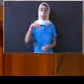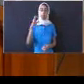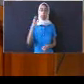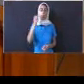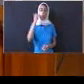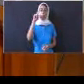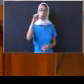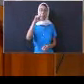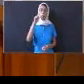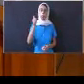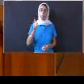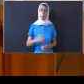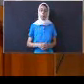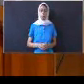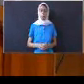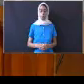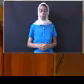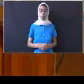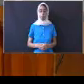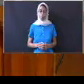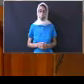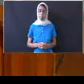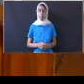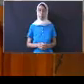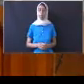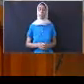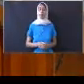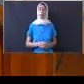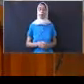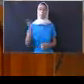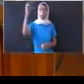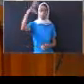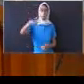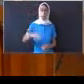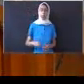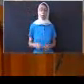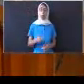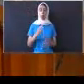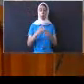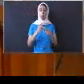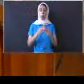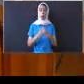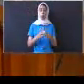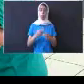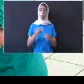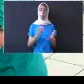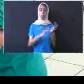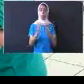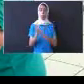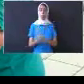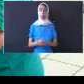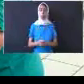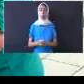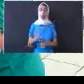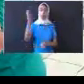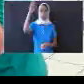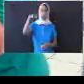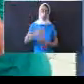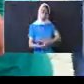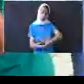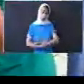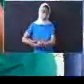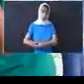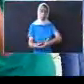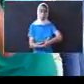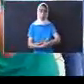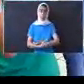Y Jimena. Los bendecimos en el nombre de Jesús. Bendecimos a los bebés. En nombre de Jesús. Bendecimos